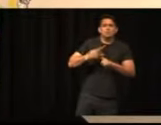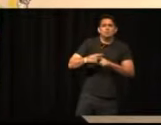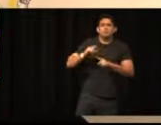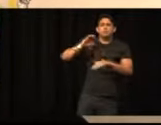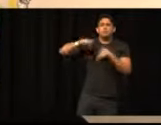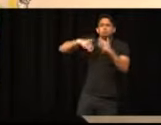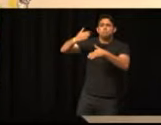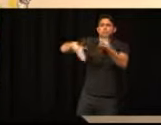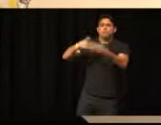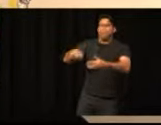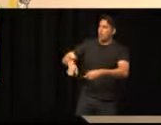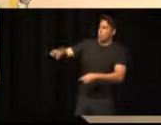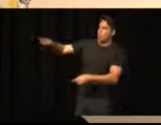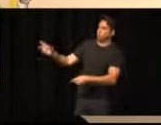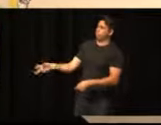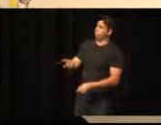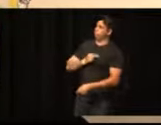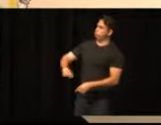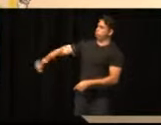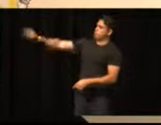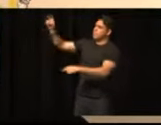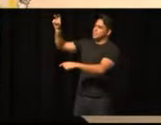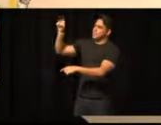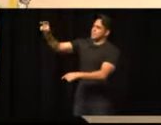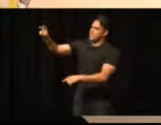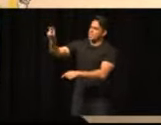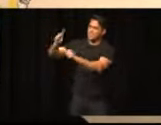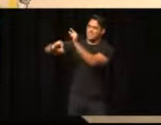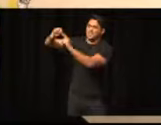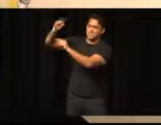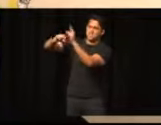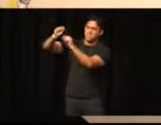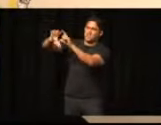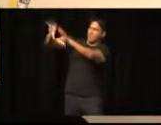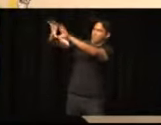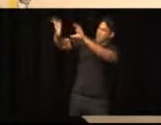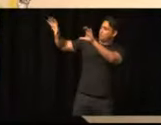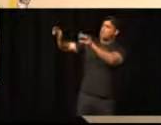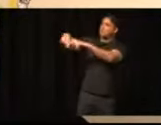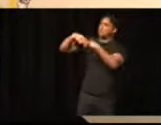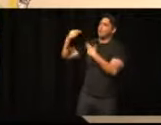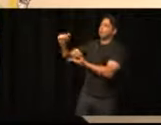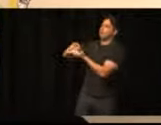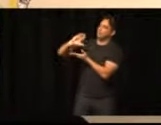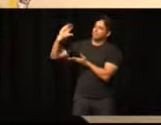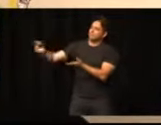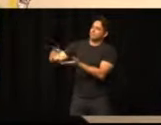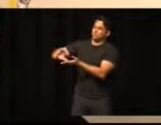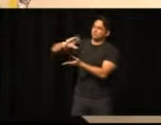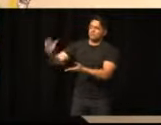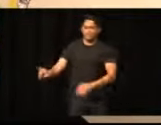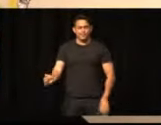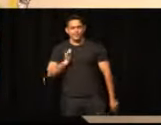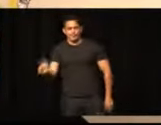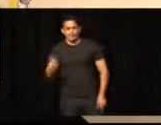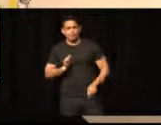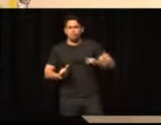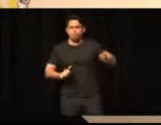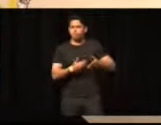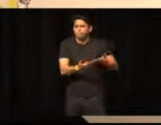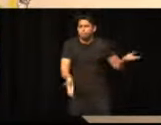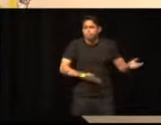en organizaciones 5 estrellas, que son siempre las mismas que están resolviendo el asunto de los recursos. Y si usted ve, hay